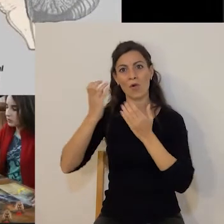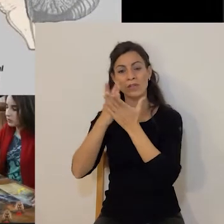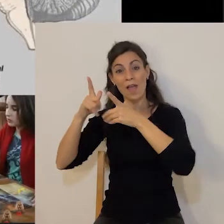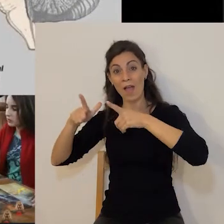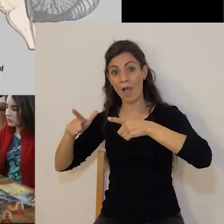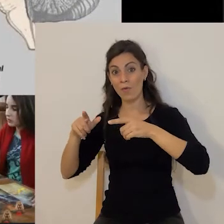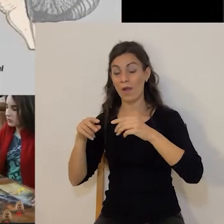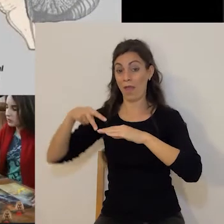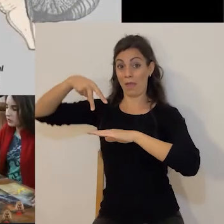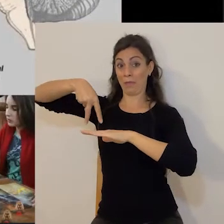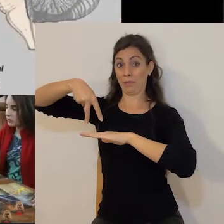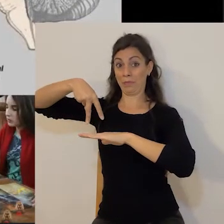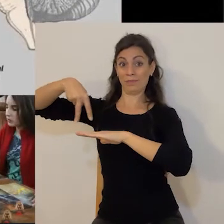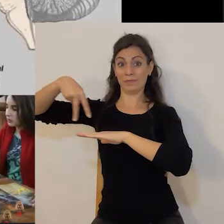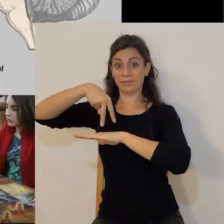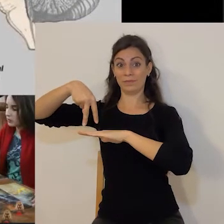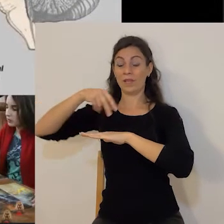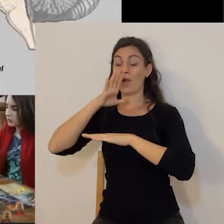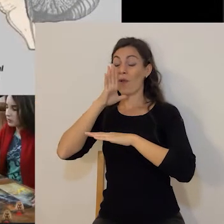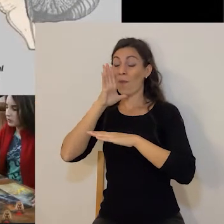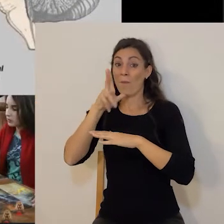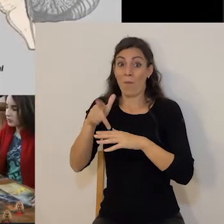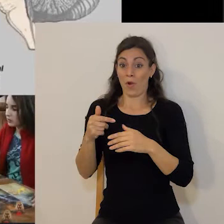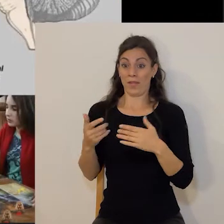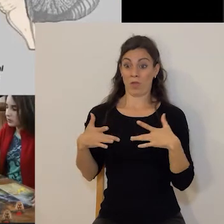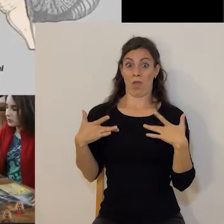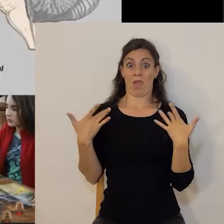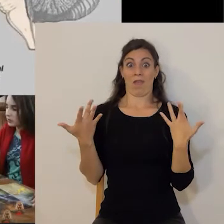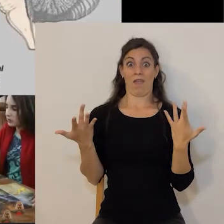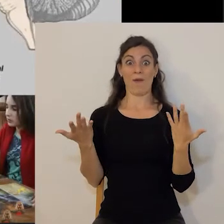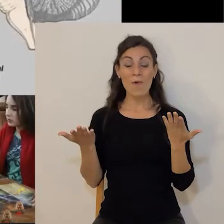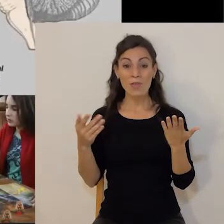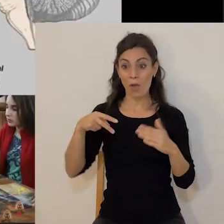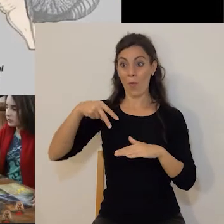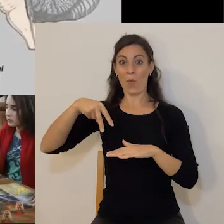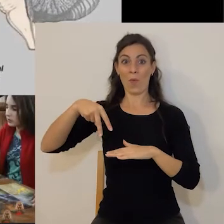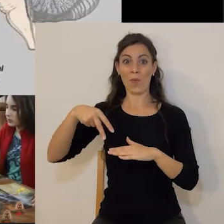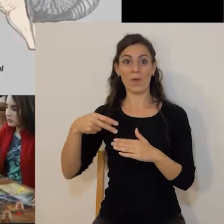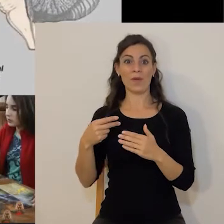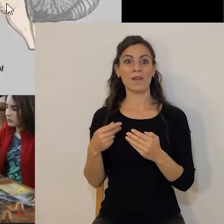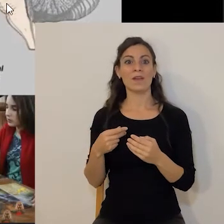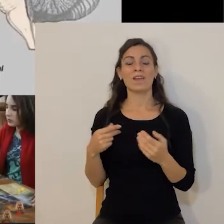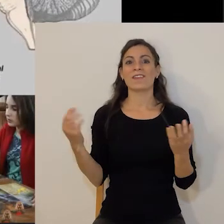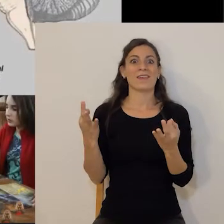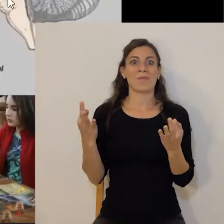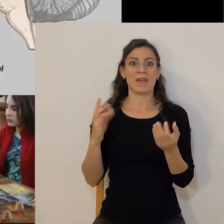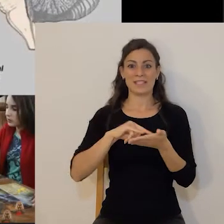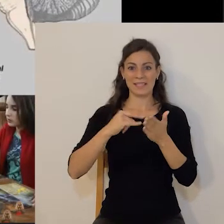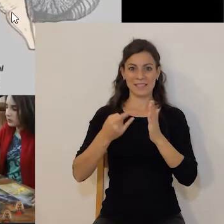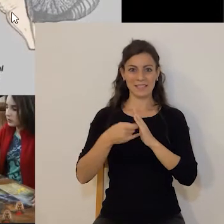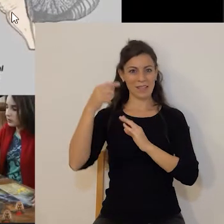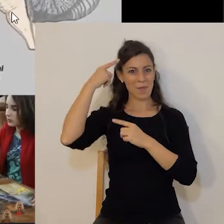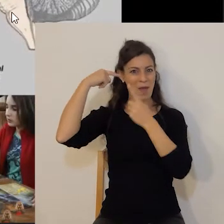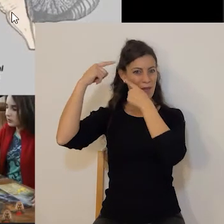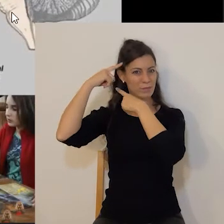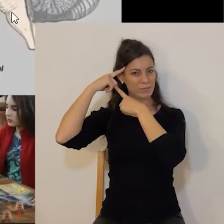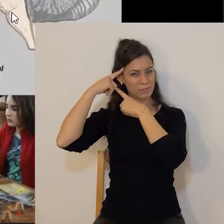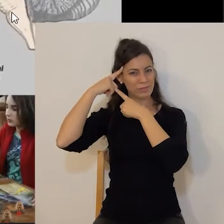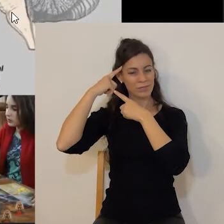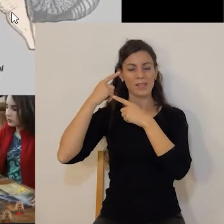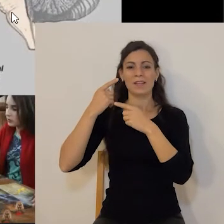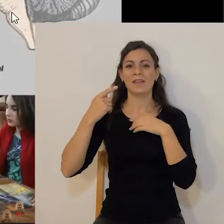que se levantan precisamente por esa emoción. Cuando hay emoción, lo que ocurre en el sistema límbico es que se activan los